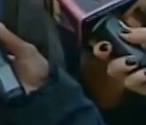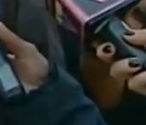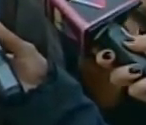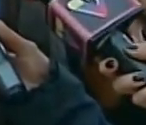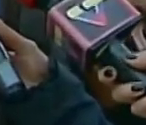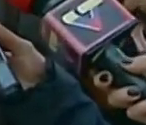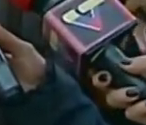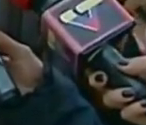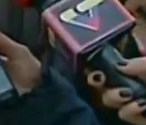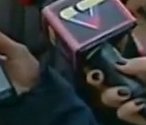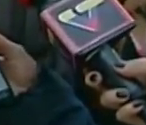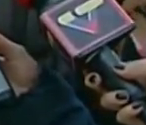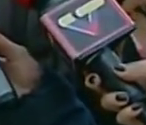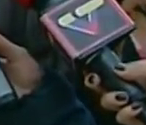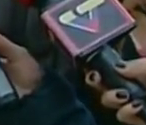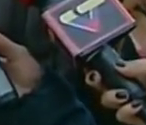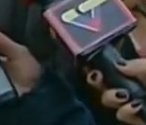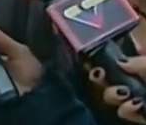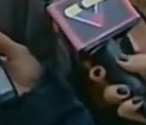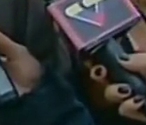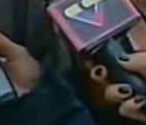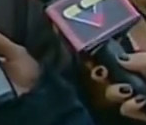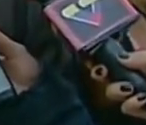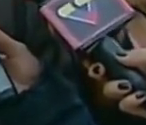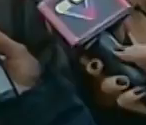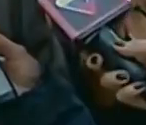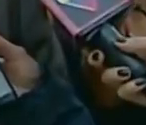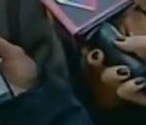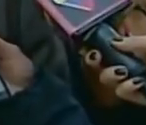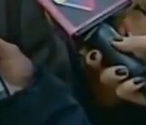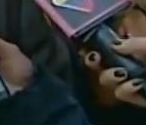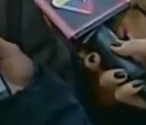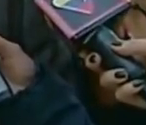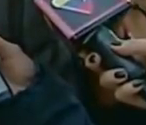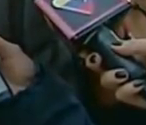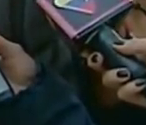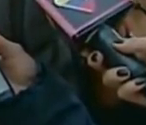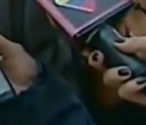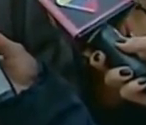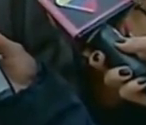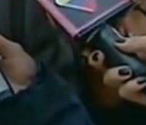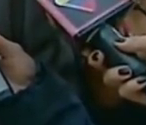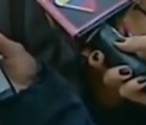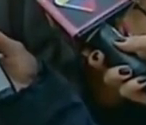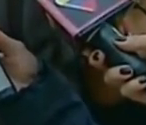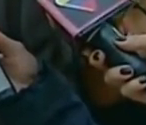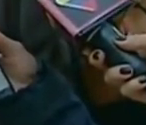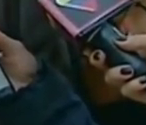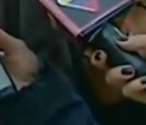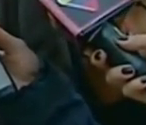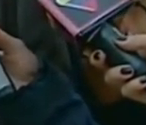tangibles, auditables, verificables. En nuestro caso, el Petro arranca